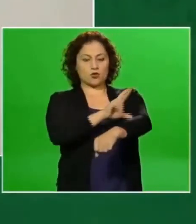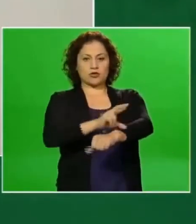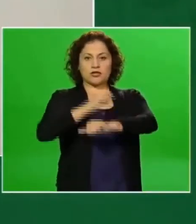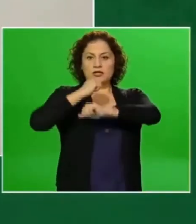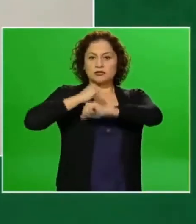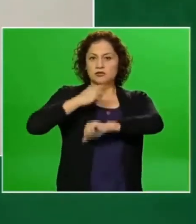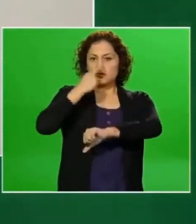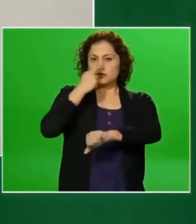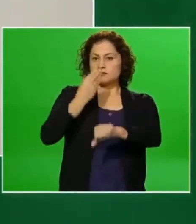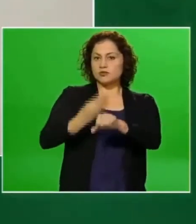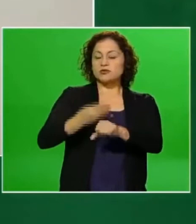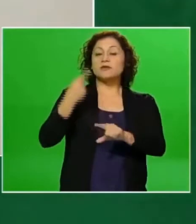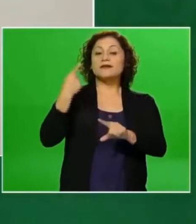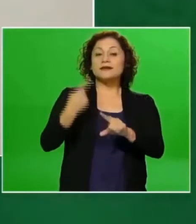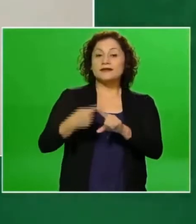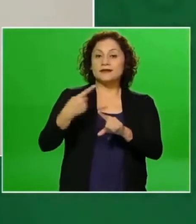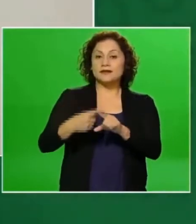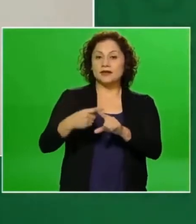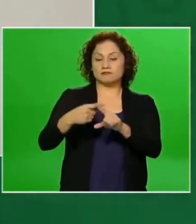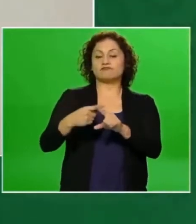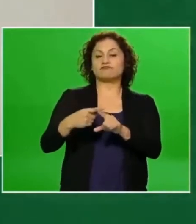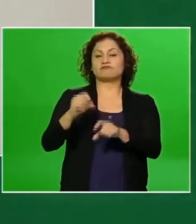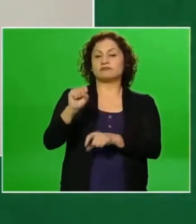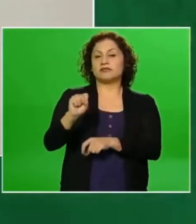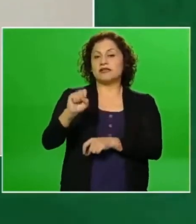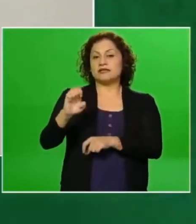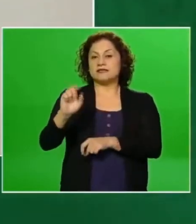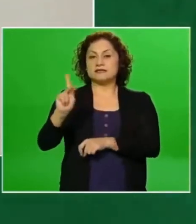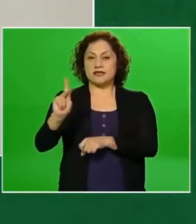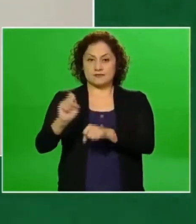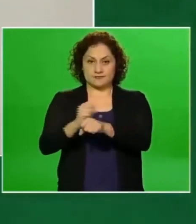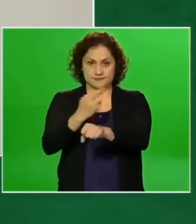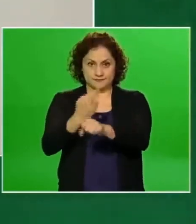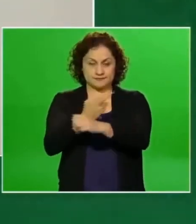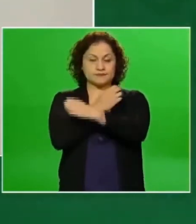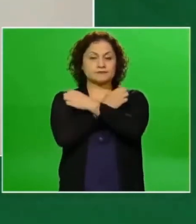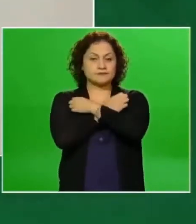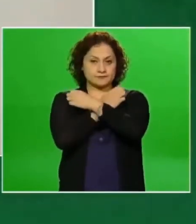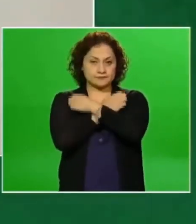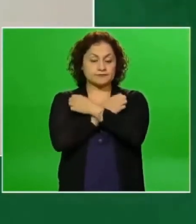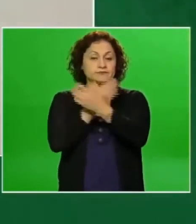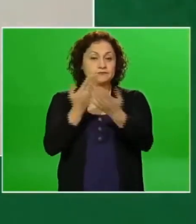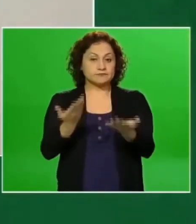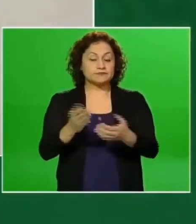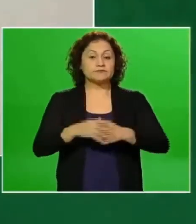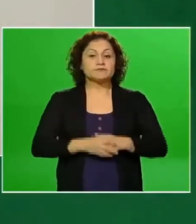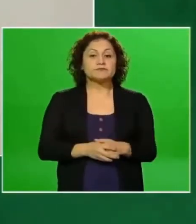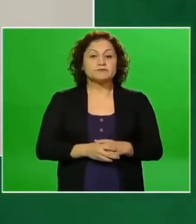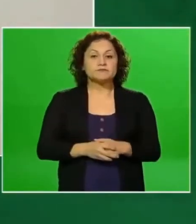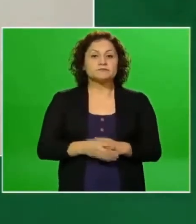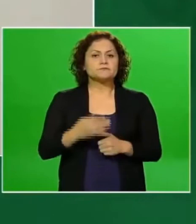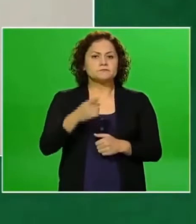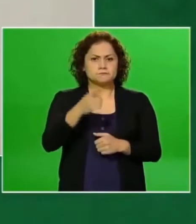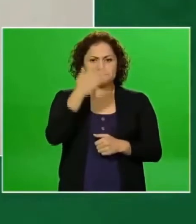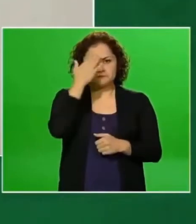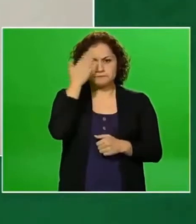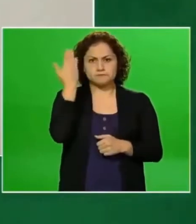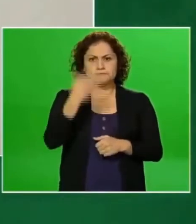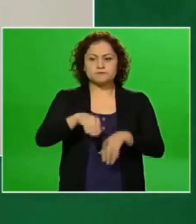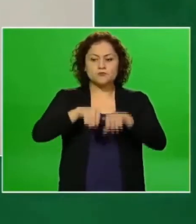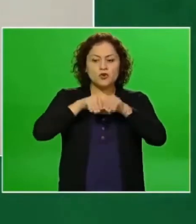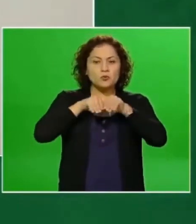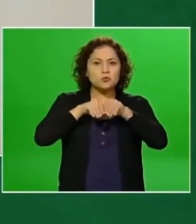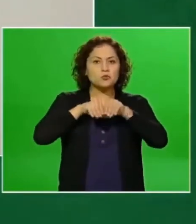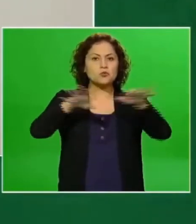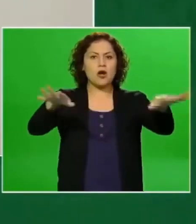de Educación Pública. De hecho, los lineamientos oficiales que se emitieron a nivel nacional